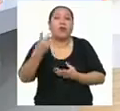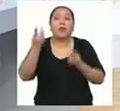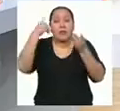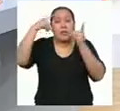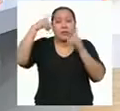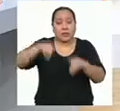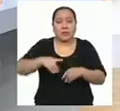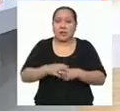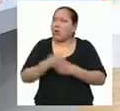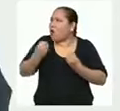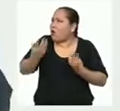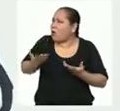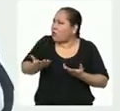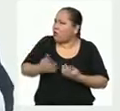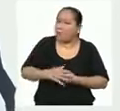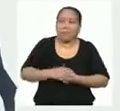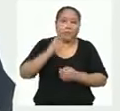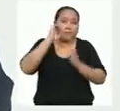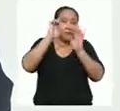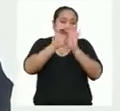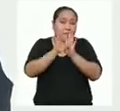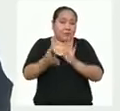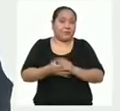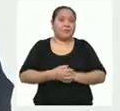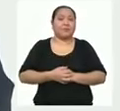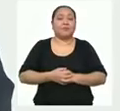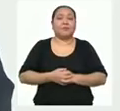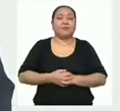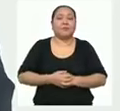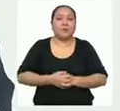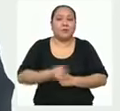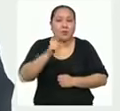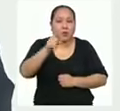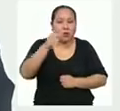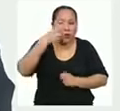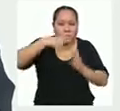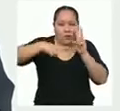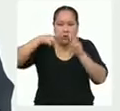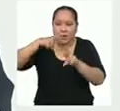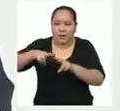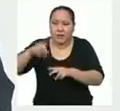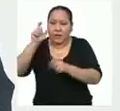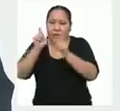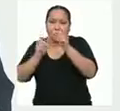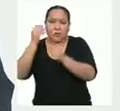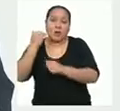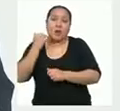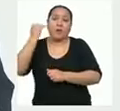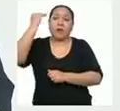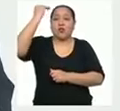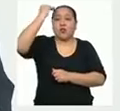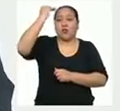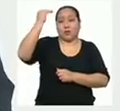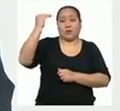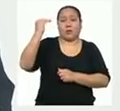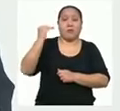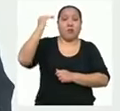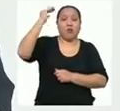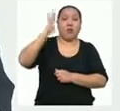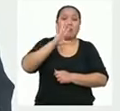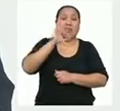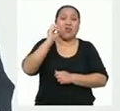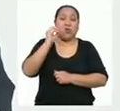¡Guau! ¿Y cómo es eso? Por ejemplo, si identificas que las personas mayores de 50 años